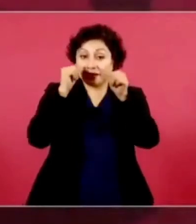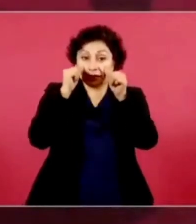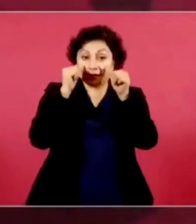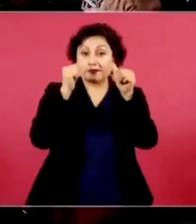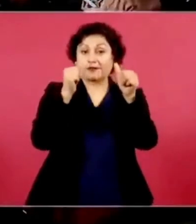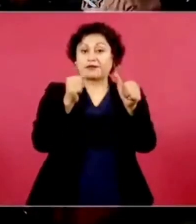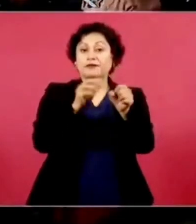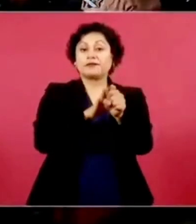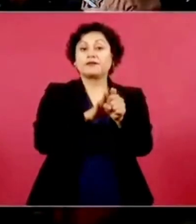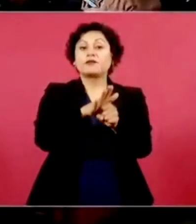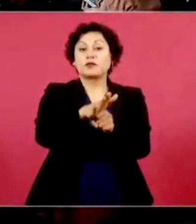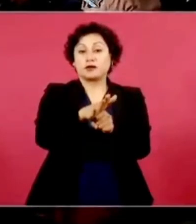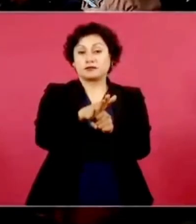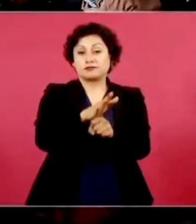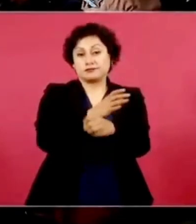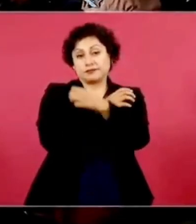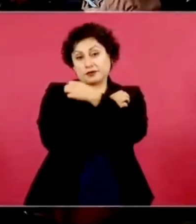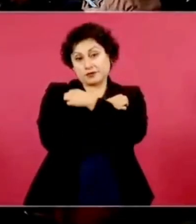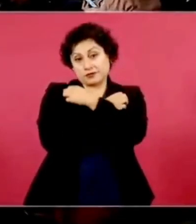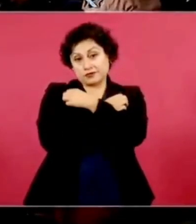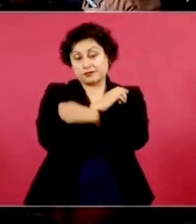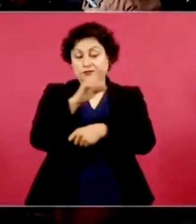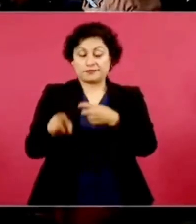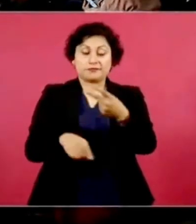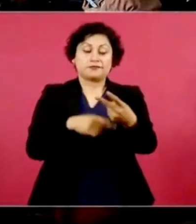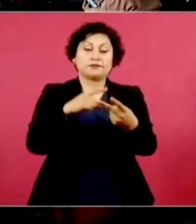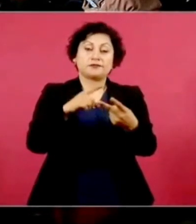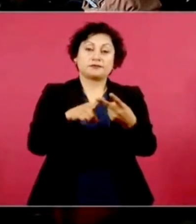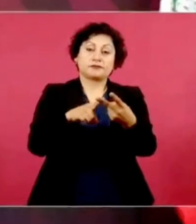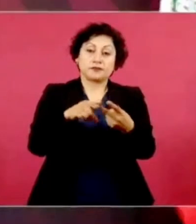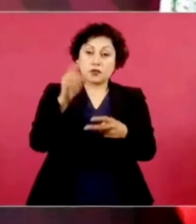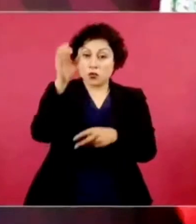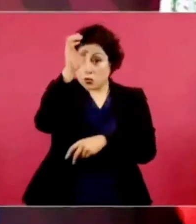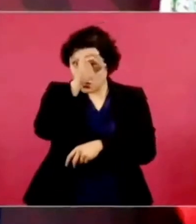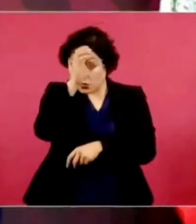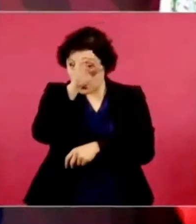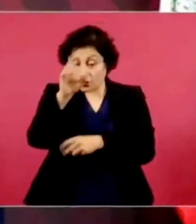sí, con el abandono de los jóvenes.